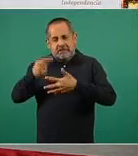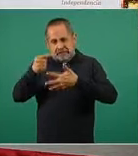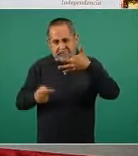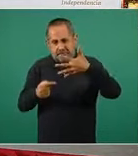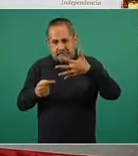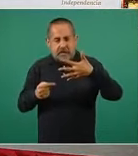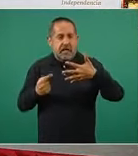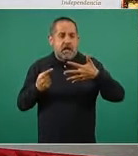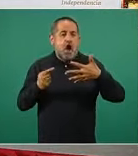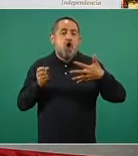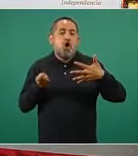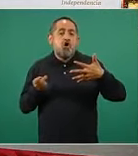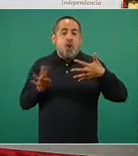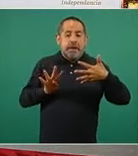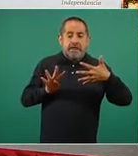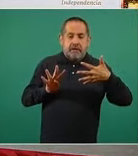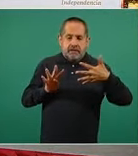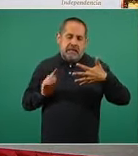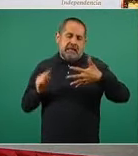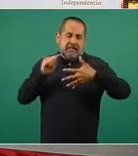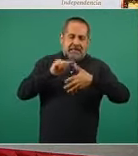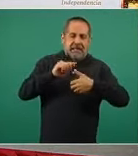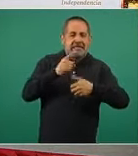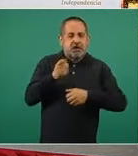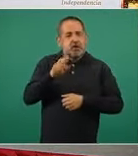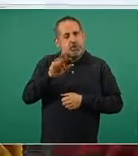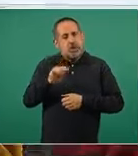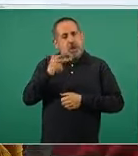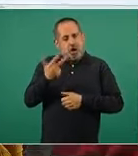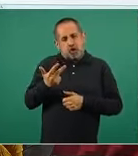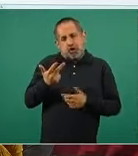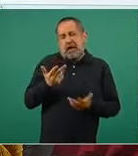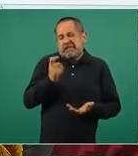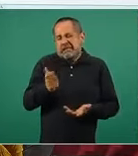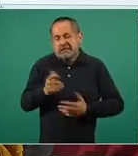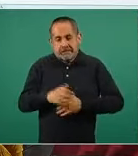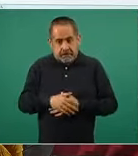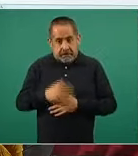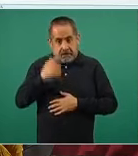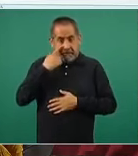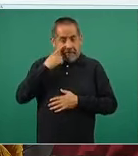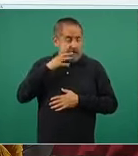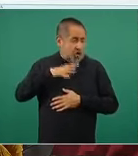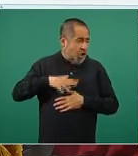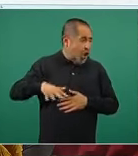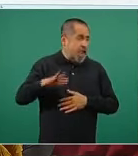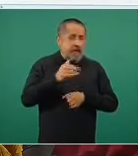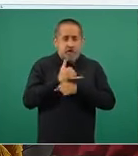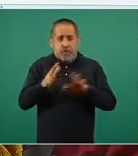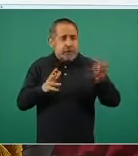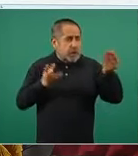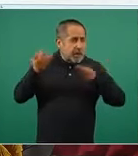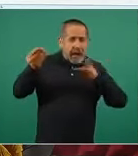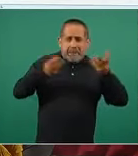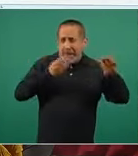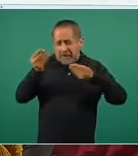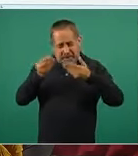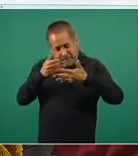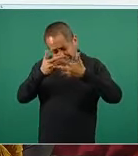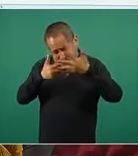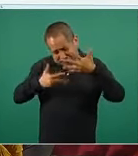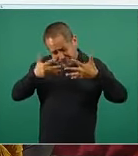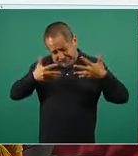serían 158 porque es una enfermedad emergente, y de toda esta información que nosotros recibimos, tenemos